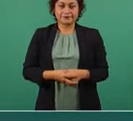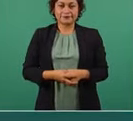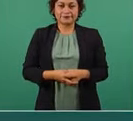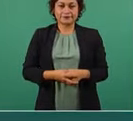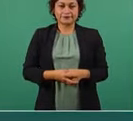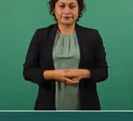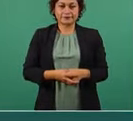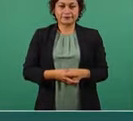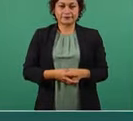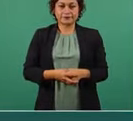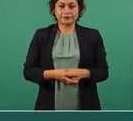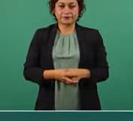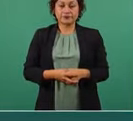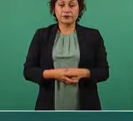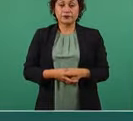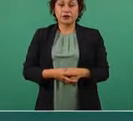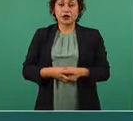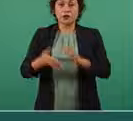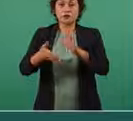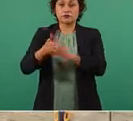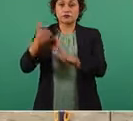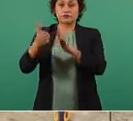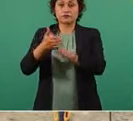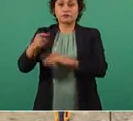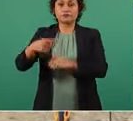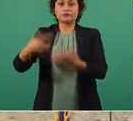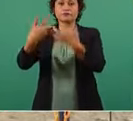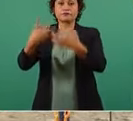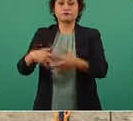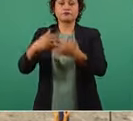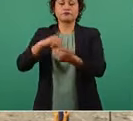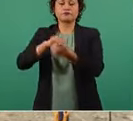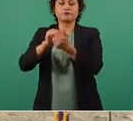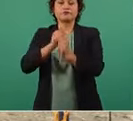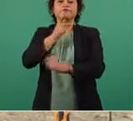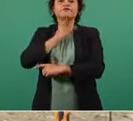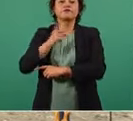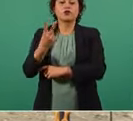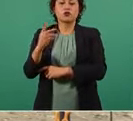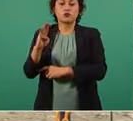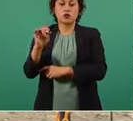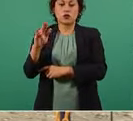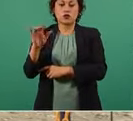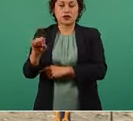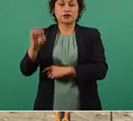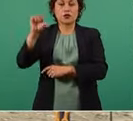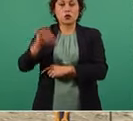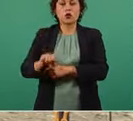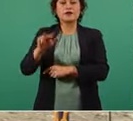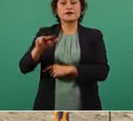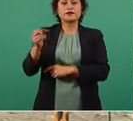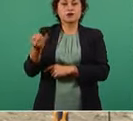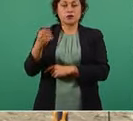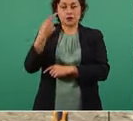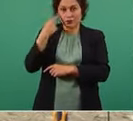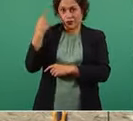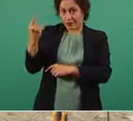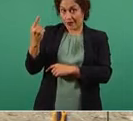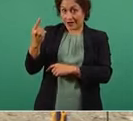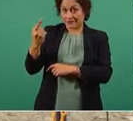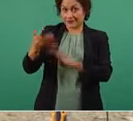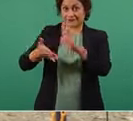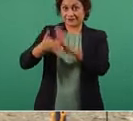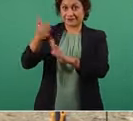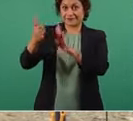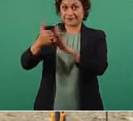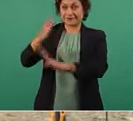Avance en la construcción de la refinería de Dos Bocas. Hoy es 18 de junio y como ustedes verán, estamos en la planta de azufre. Ya